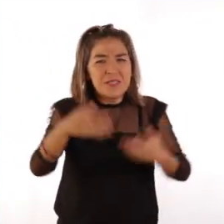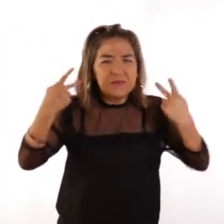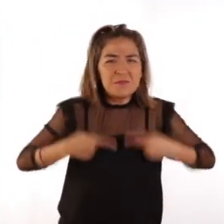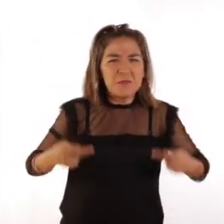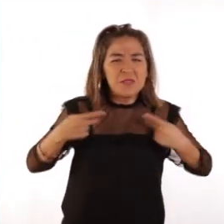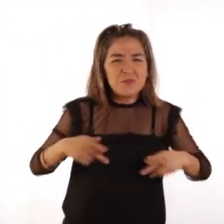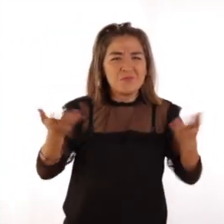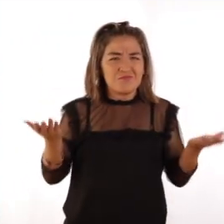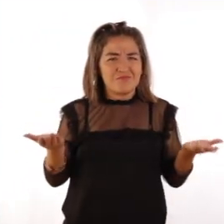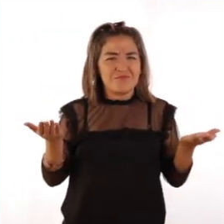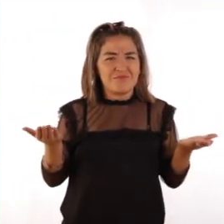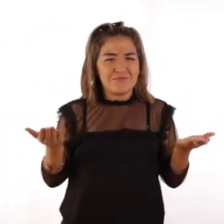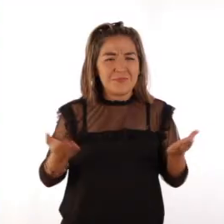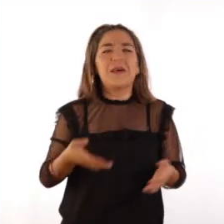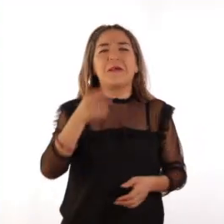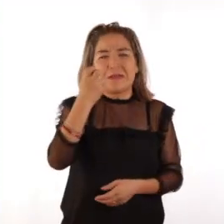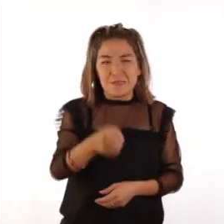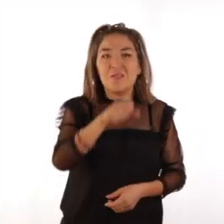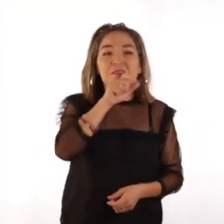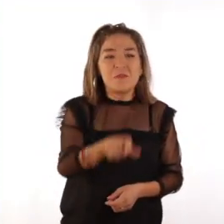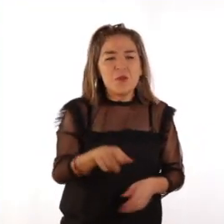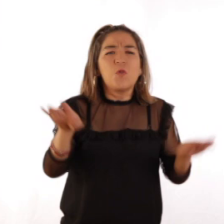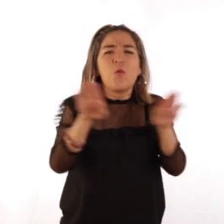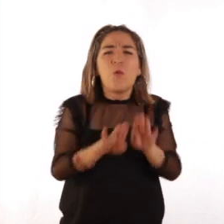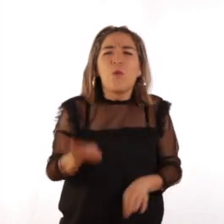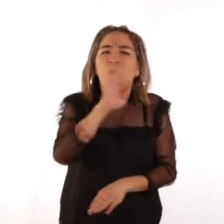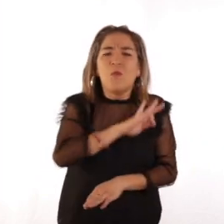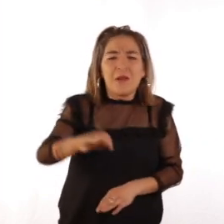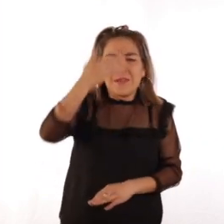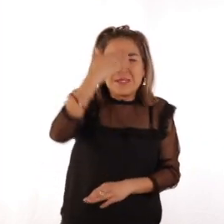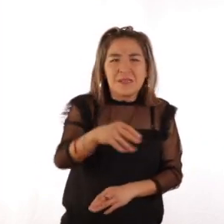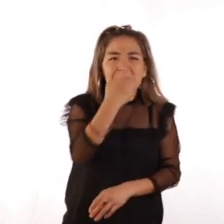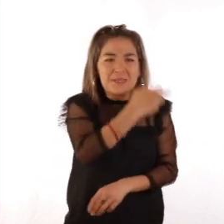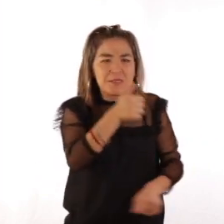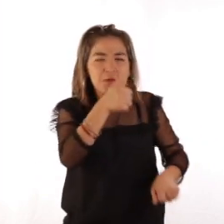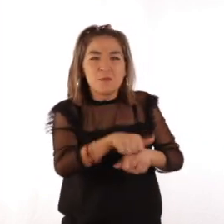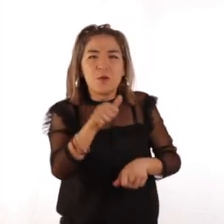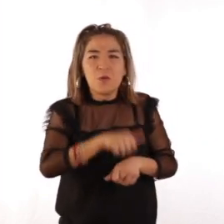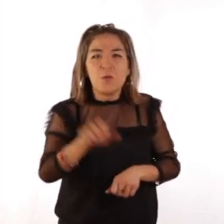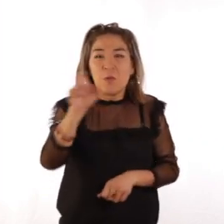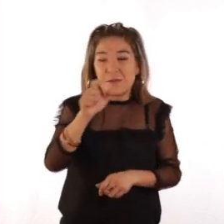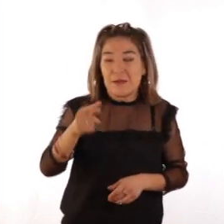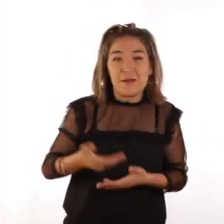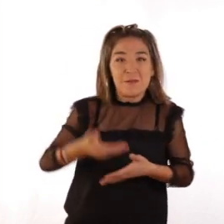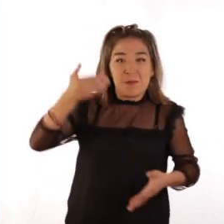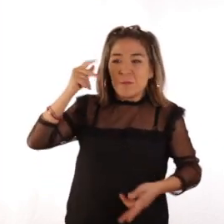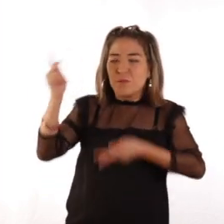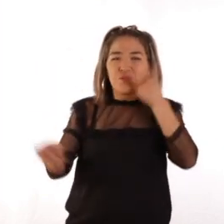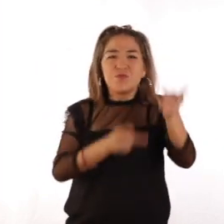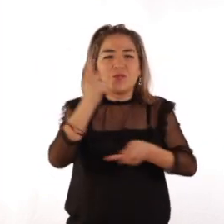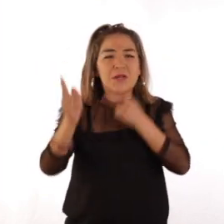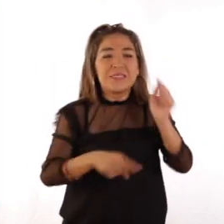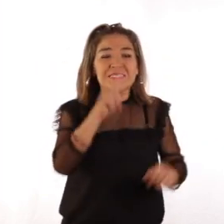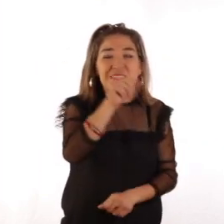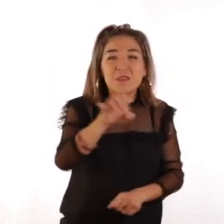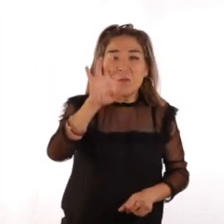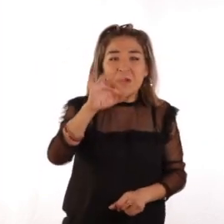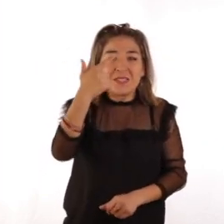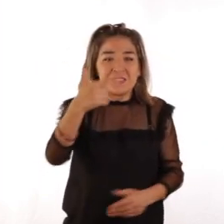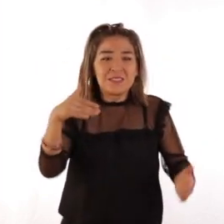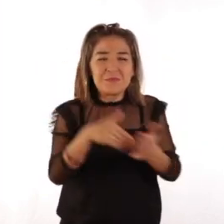126 millones de personas? Más aún, ¿cómo es posible saber este número cuando el censo fue levantado